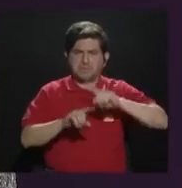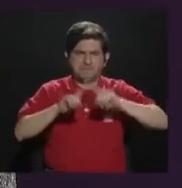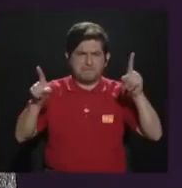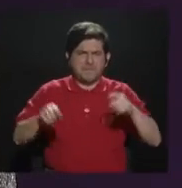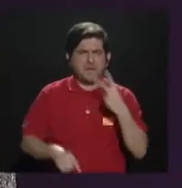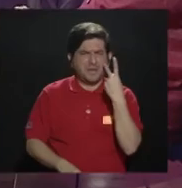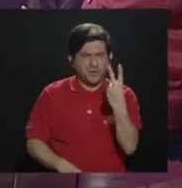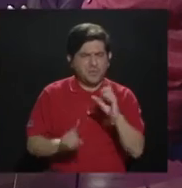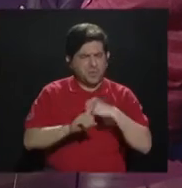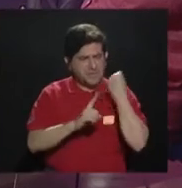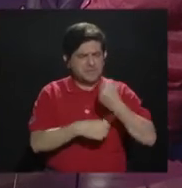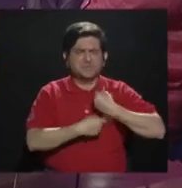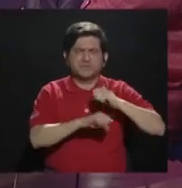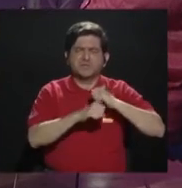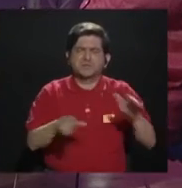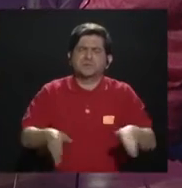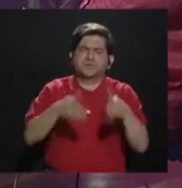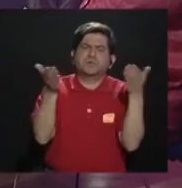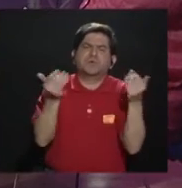local de las mujeres?